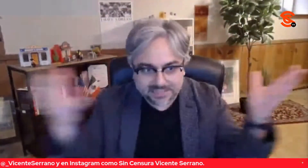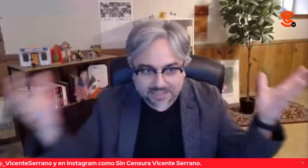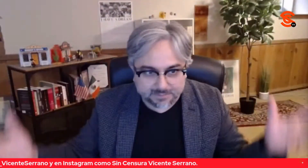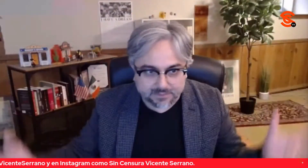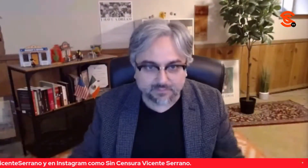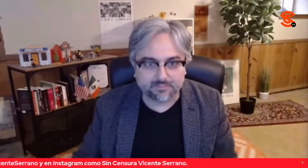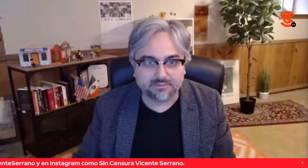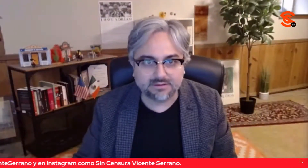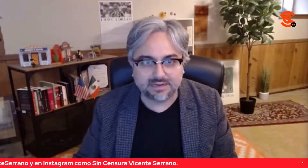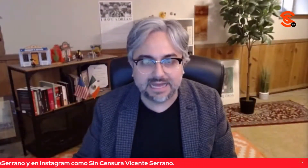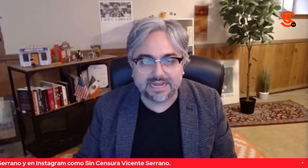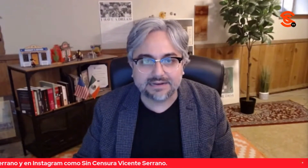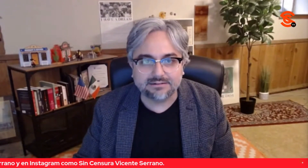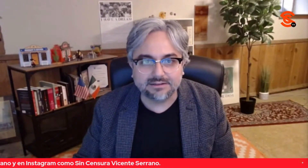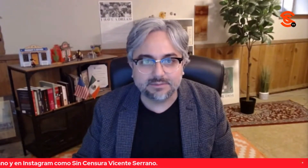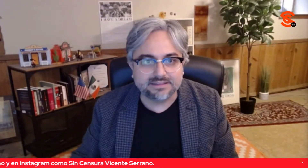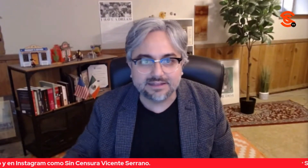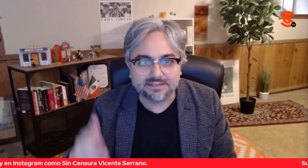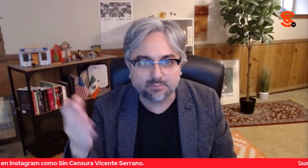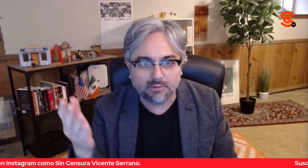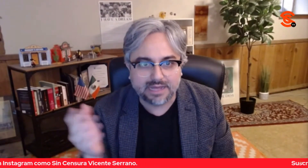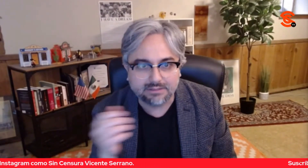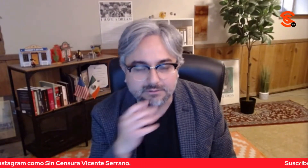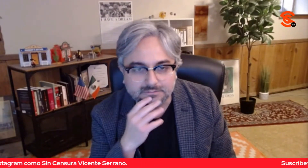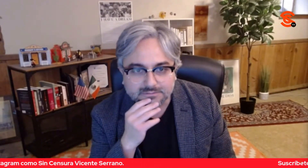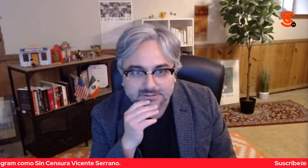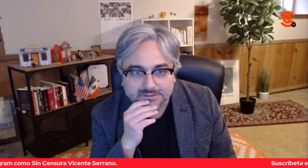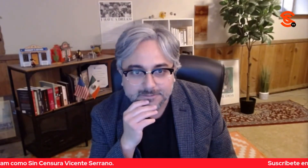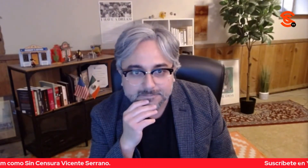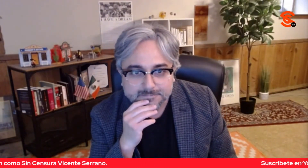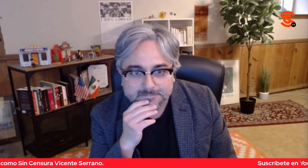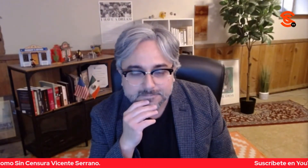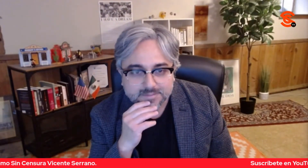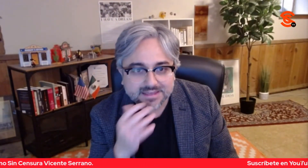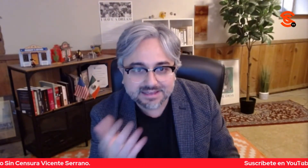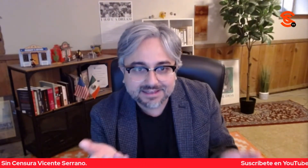una mentira, pero clara, ¿no? Es mentira en despoblado.